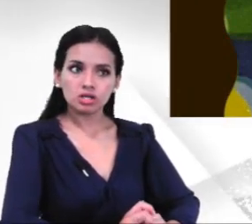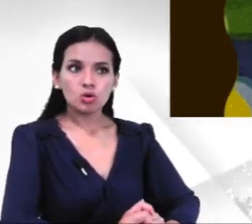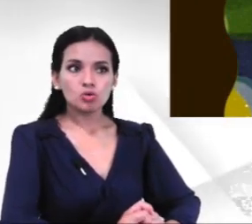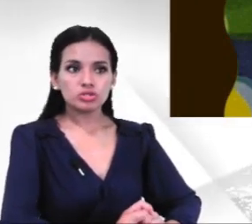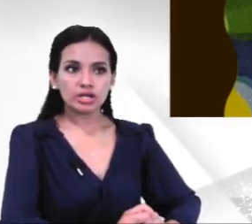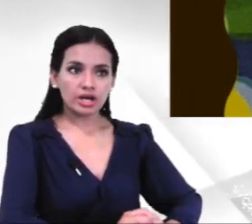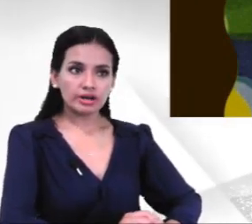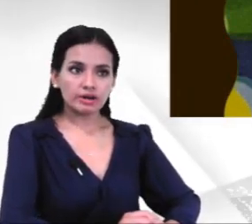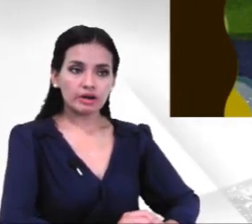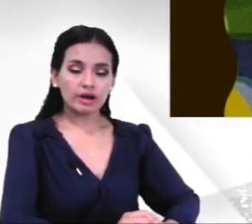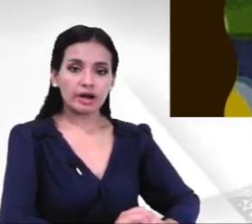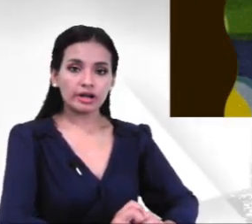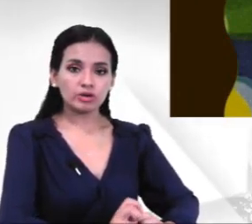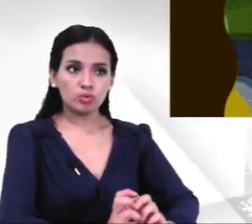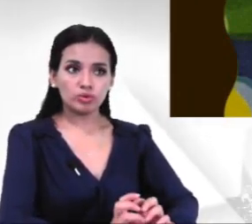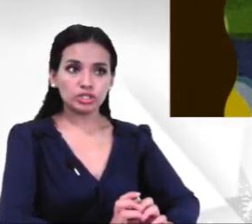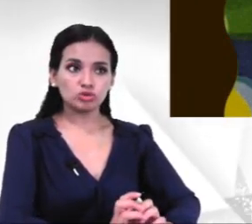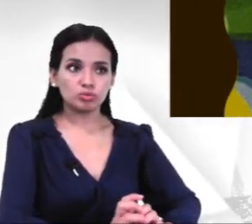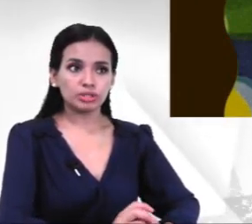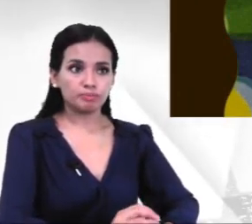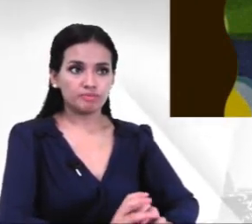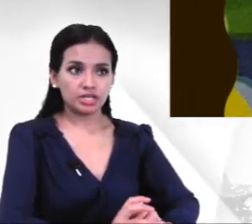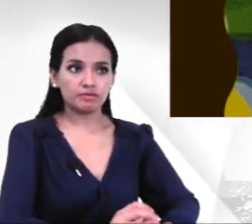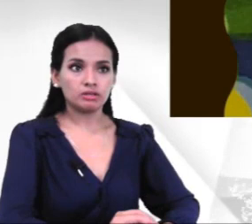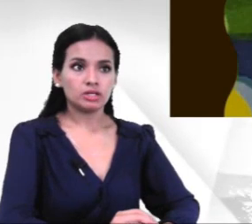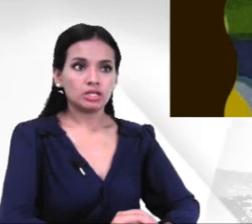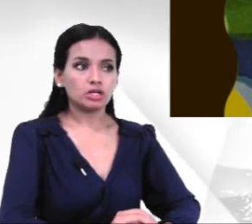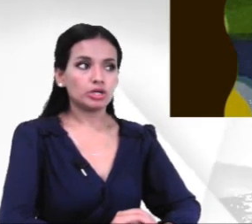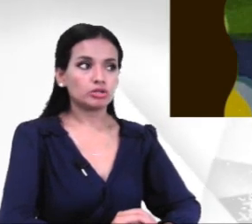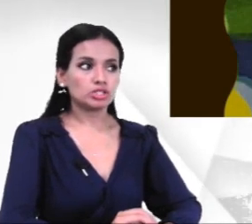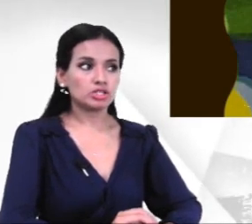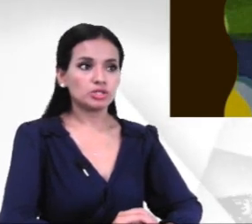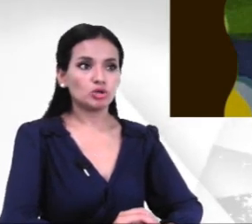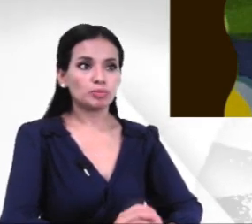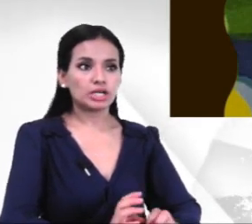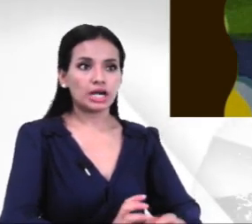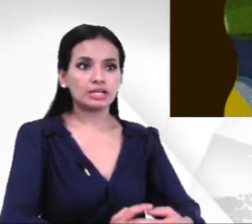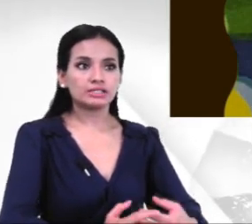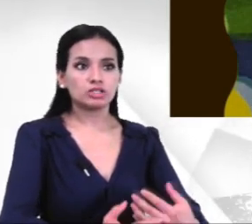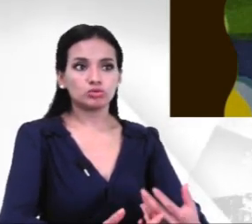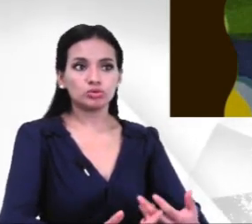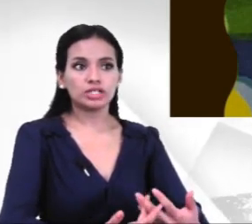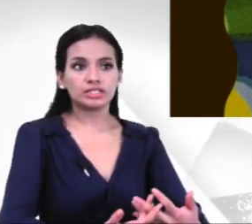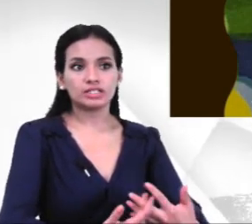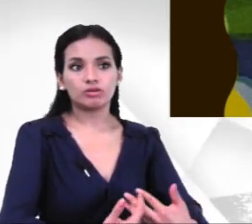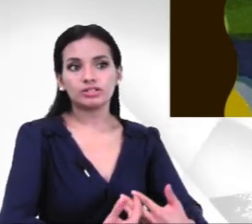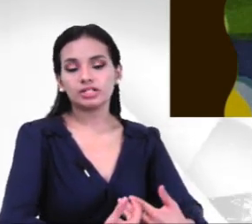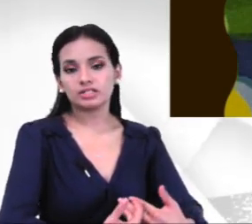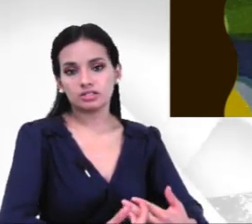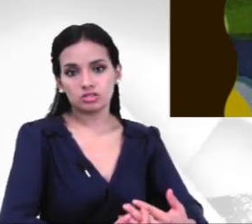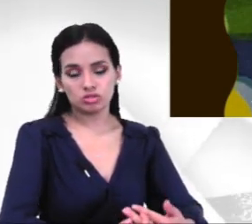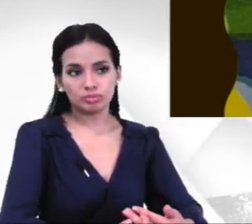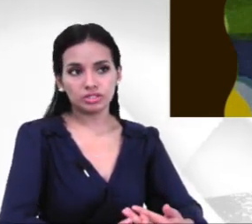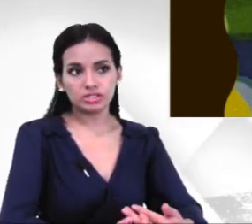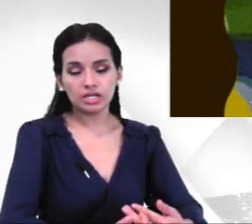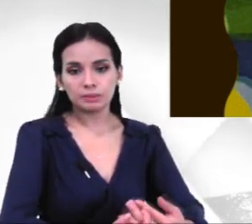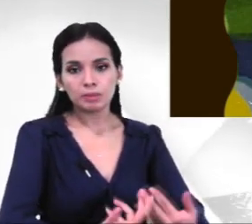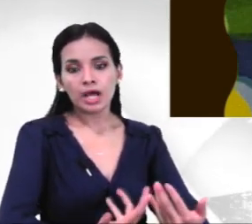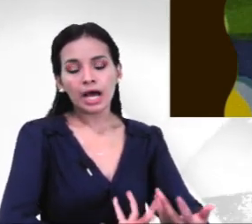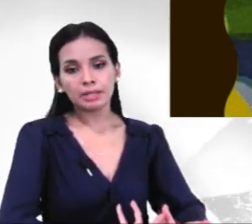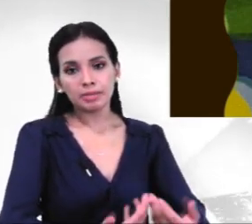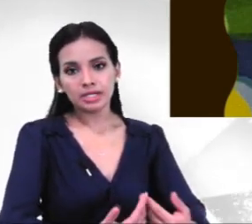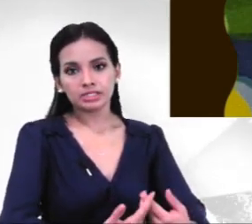consiste ustedes harán un resumen breve de los ecosistemas tropicales de honduras tratados hasta esta sesión de aprendizaje